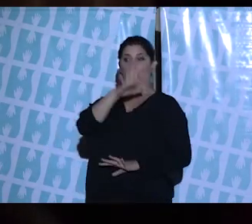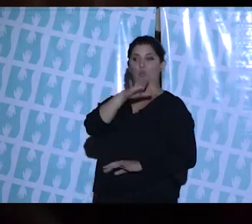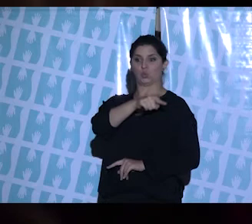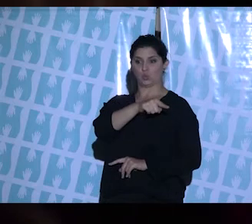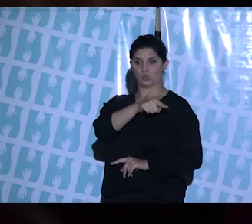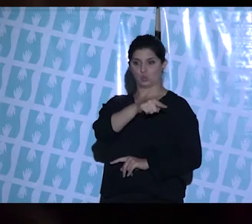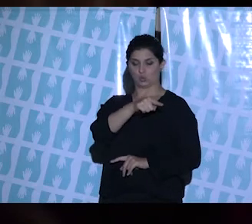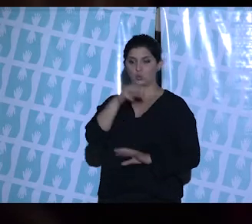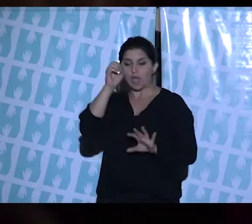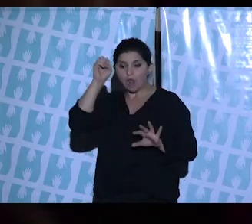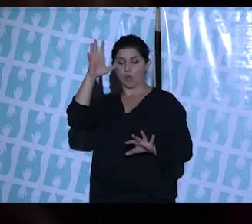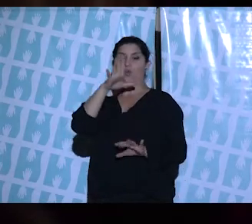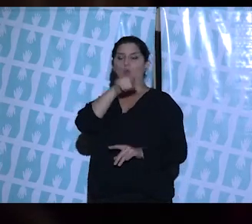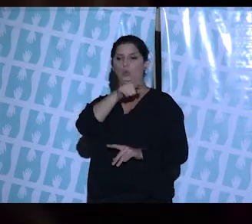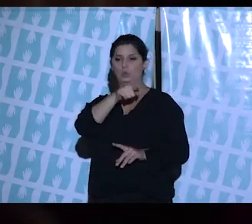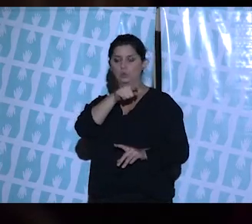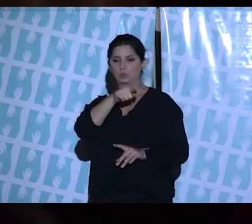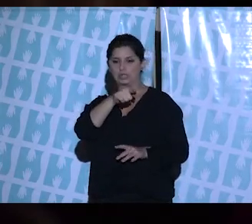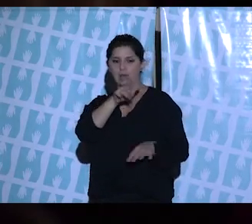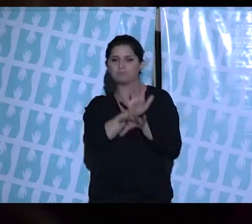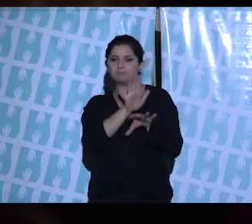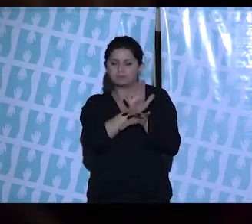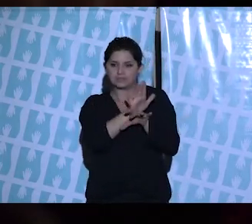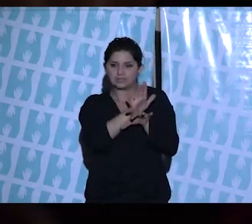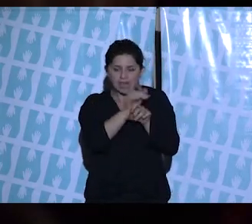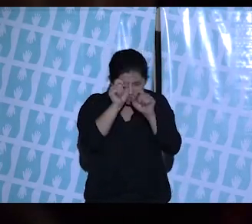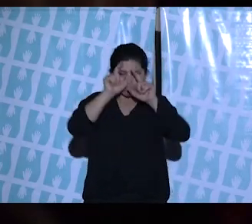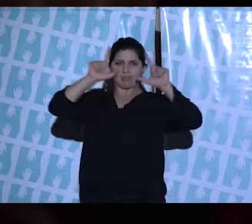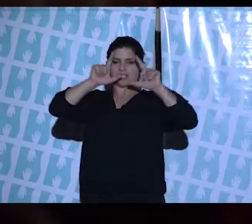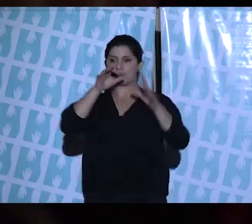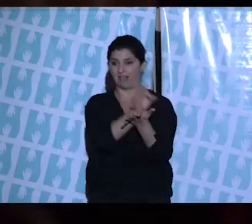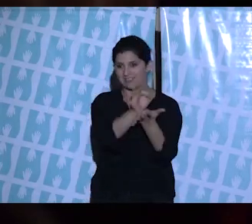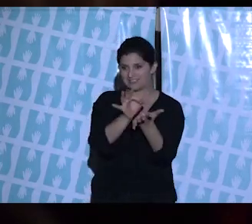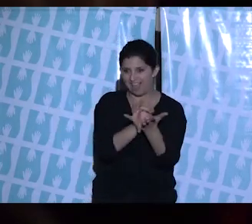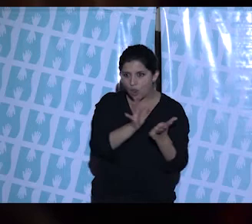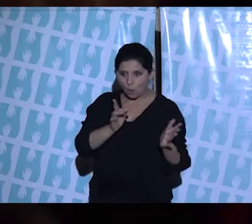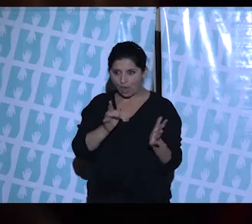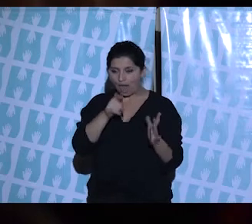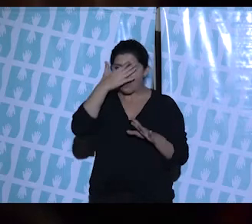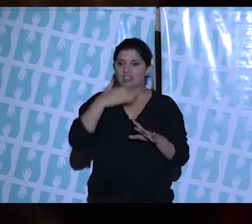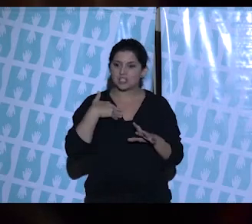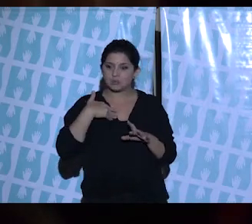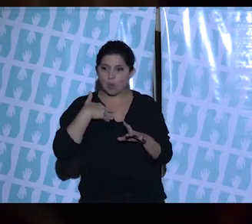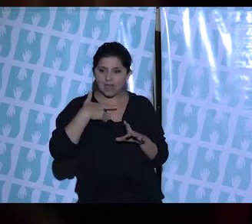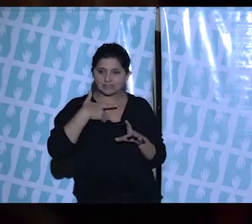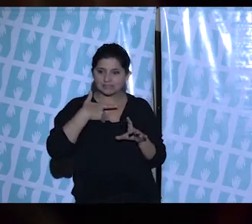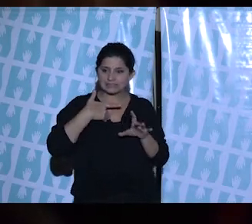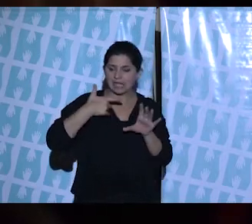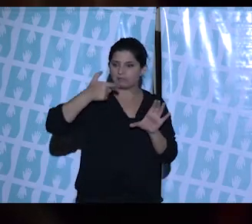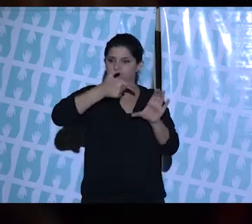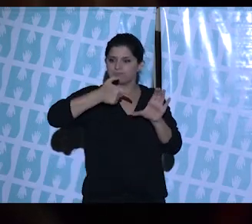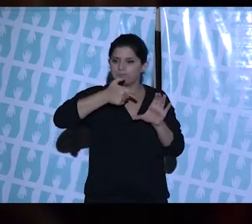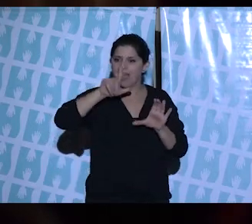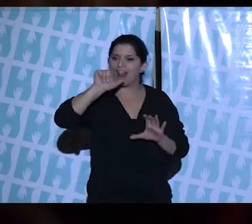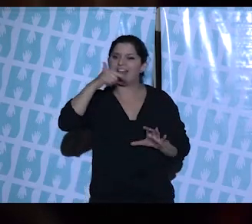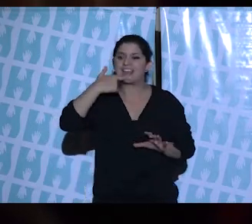ya que la luz active a esa célula. Y luego le aplicamos un rayo láser